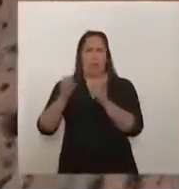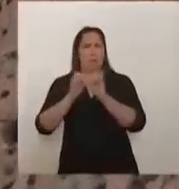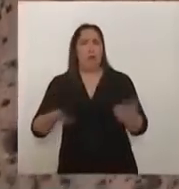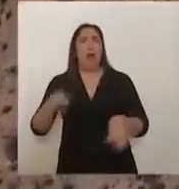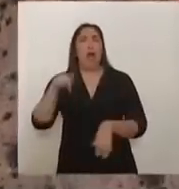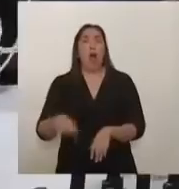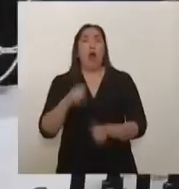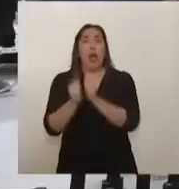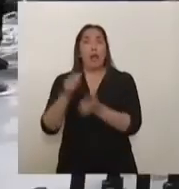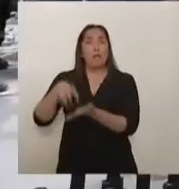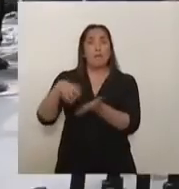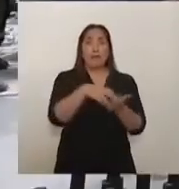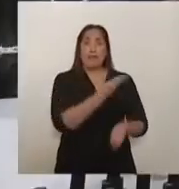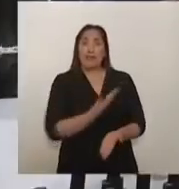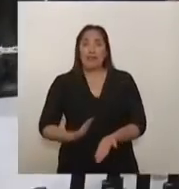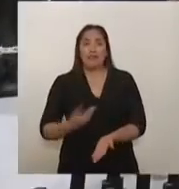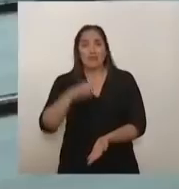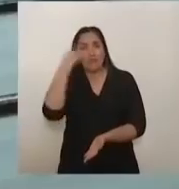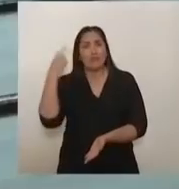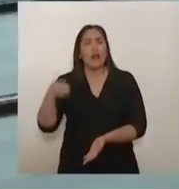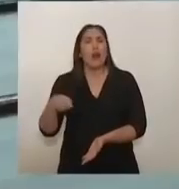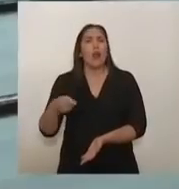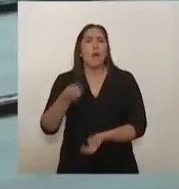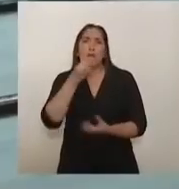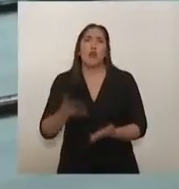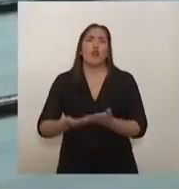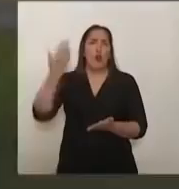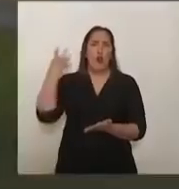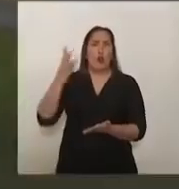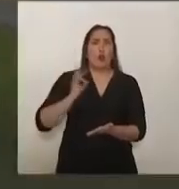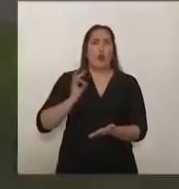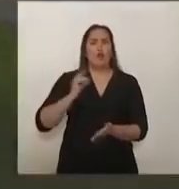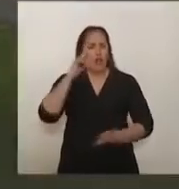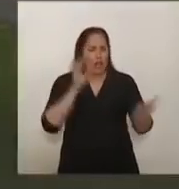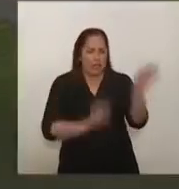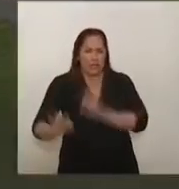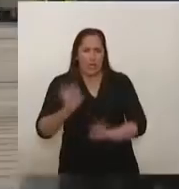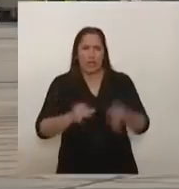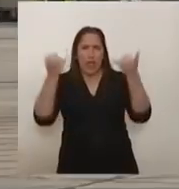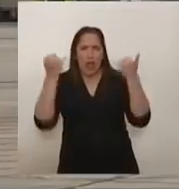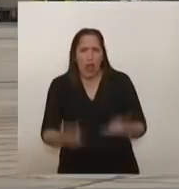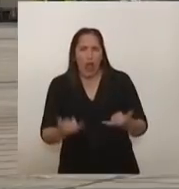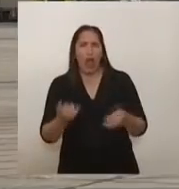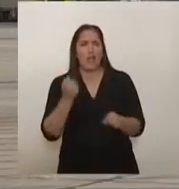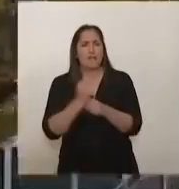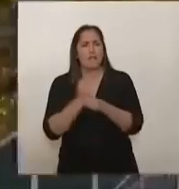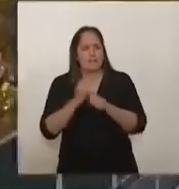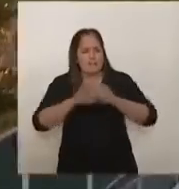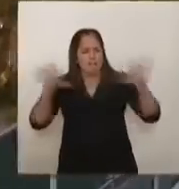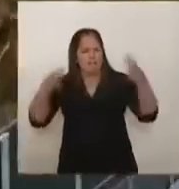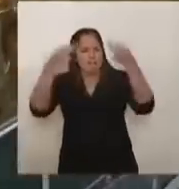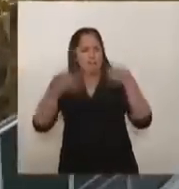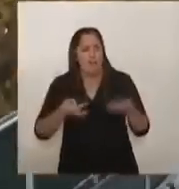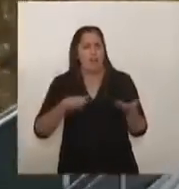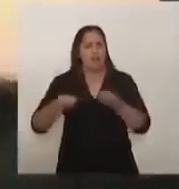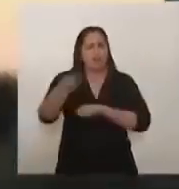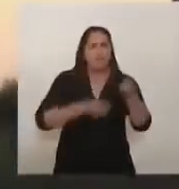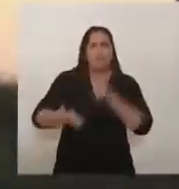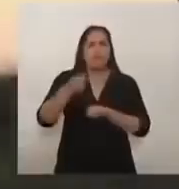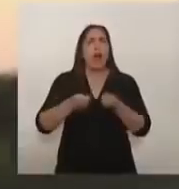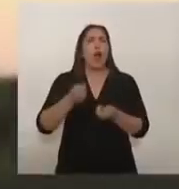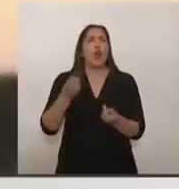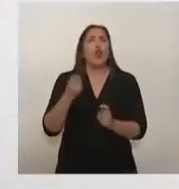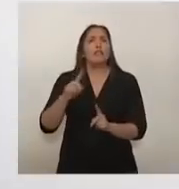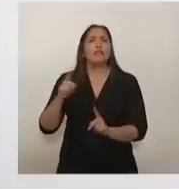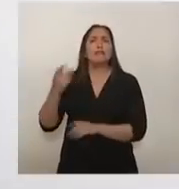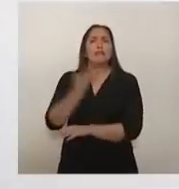empresas estatales están mejor que hace 4 años. Tienen una estrategia, son más transparentes en sus operaciones y necesitan menos financiamiento